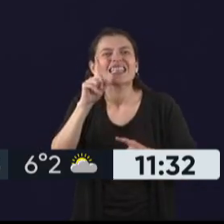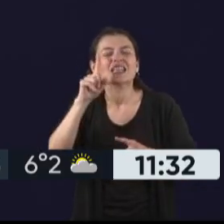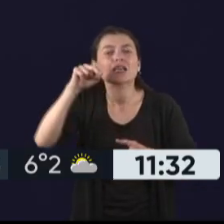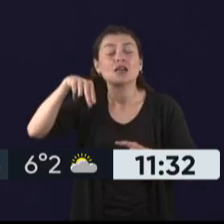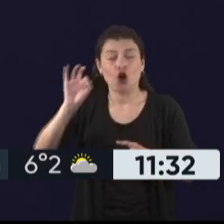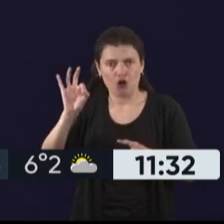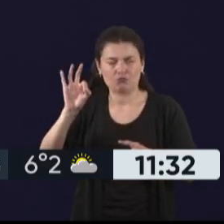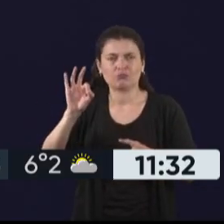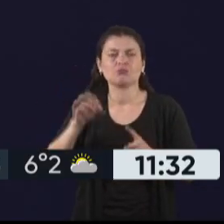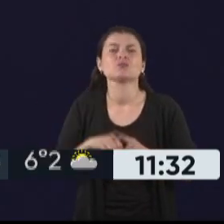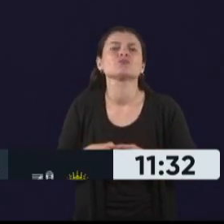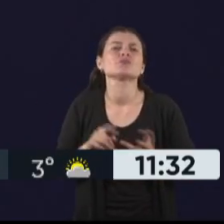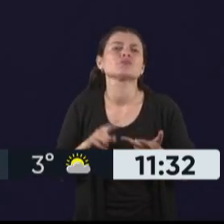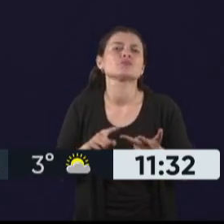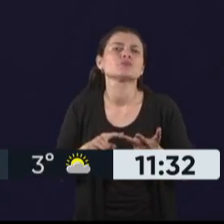¿con